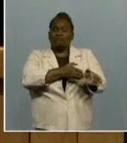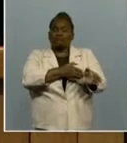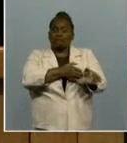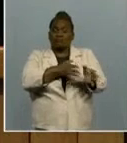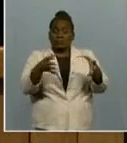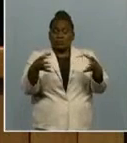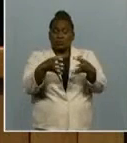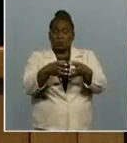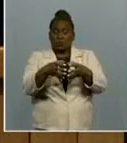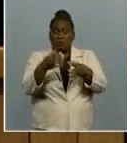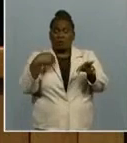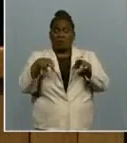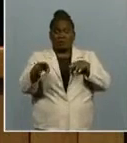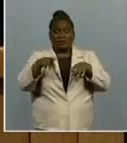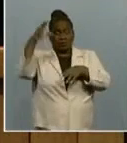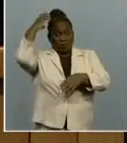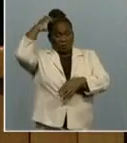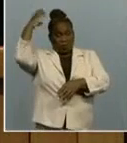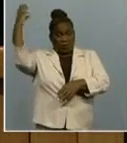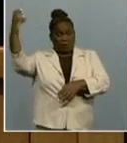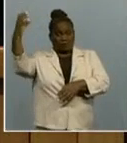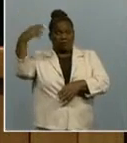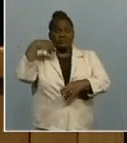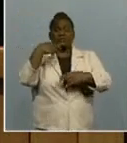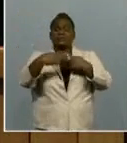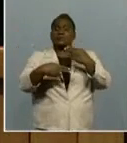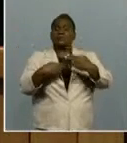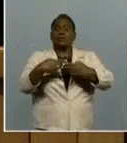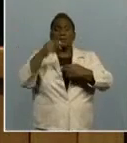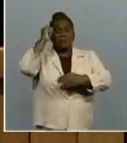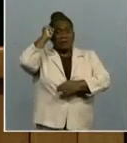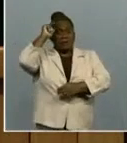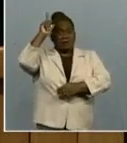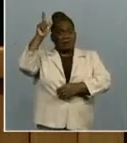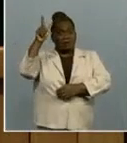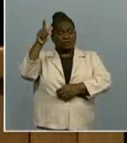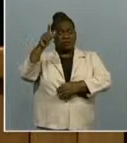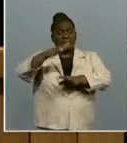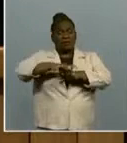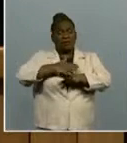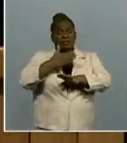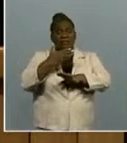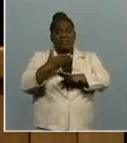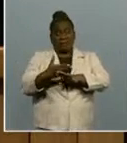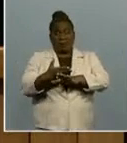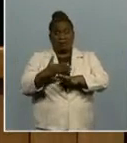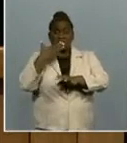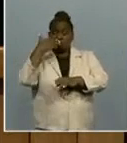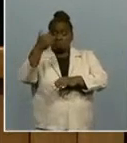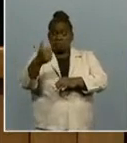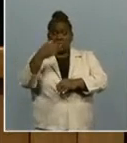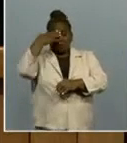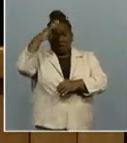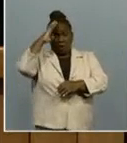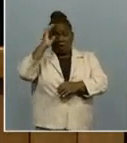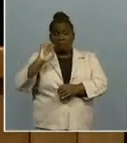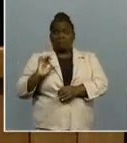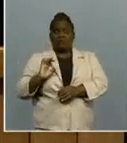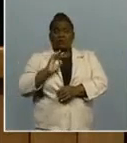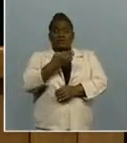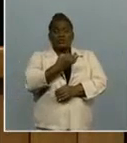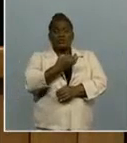administración del estado se desarrollaron experiencias que posteriormente sirvieron al país como el perfeccionamiento